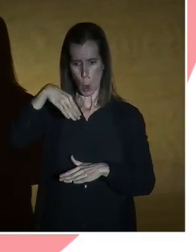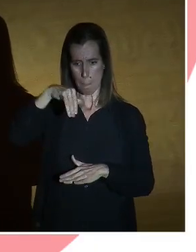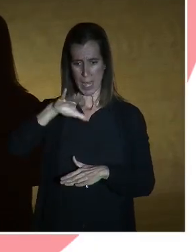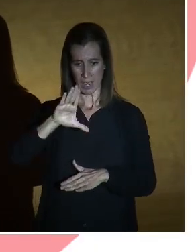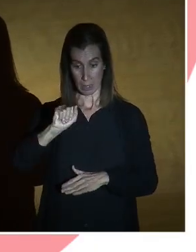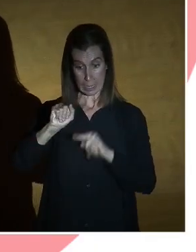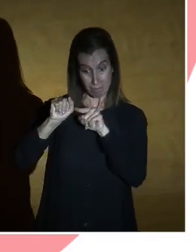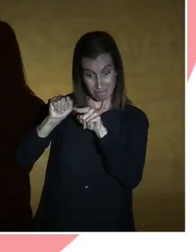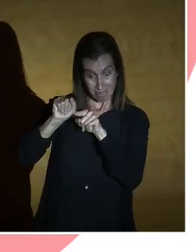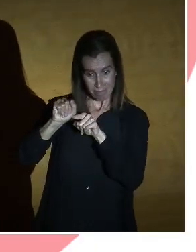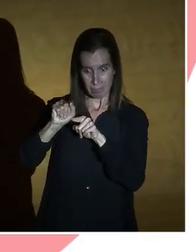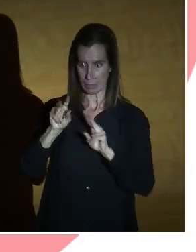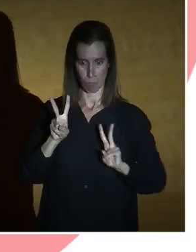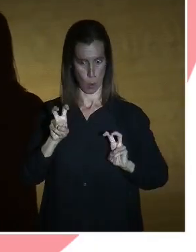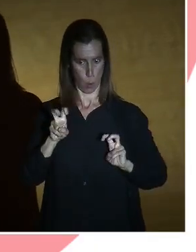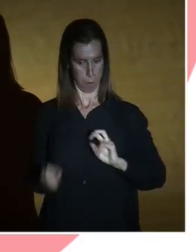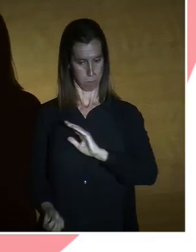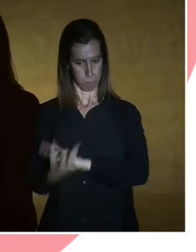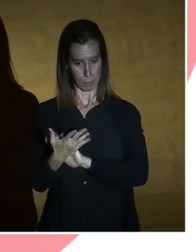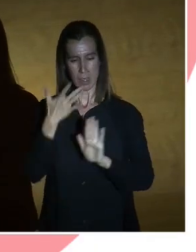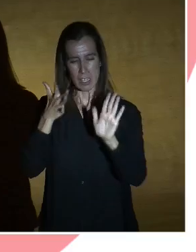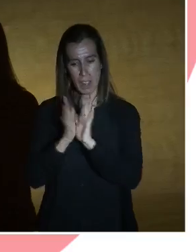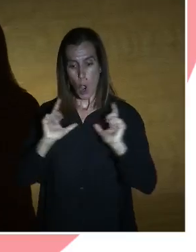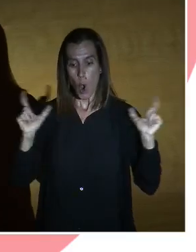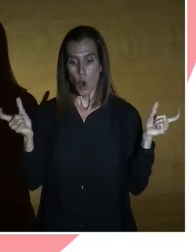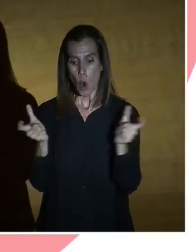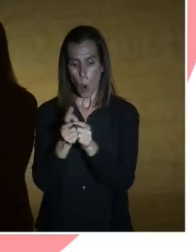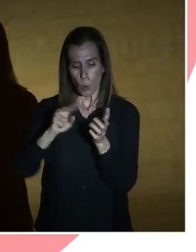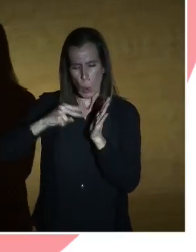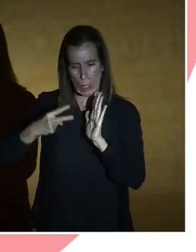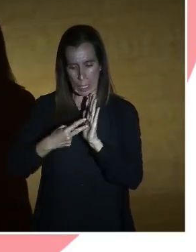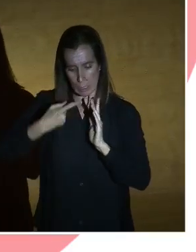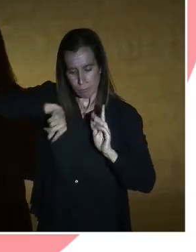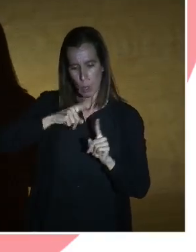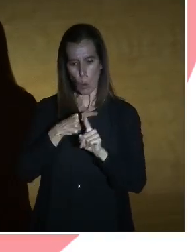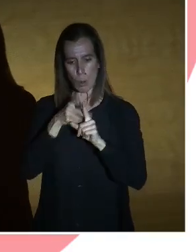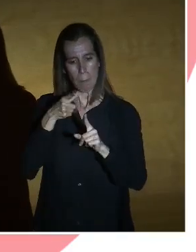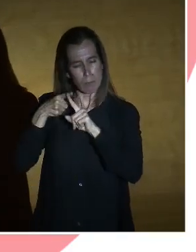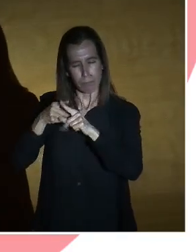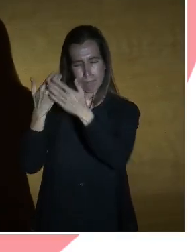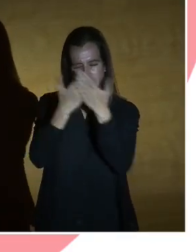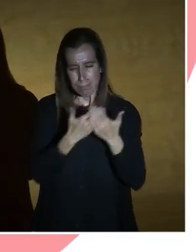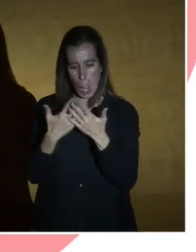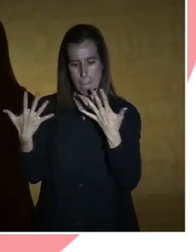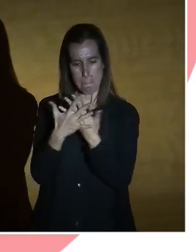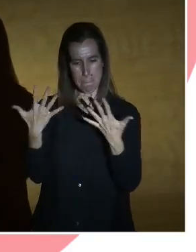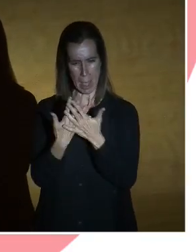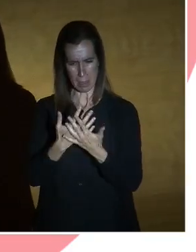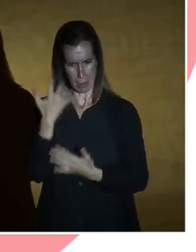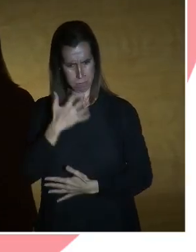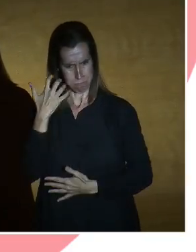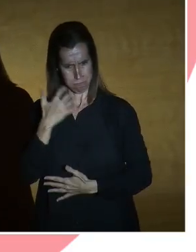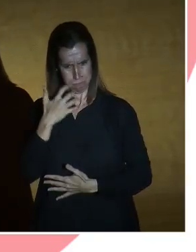una palabra relativamente nueva, son un conjunto de técnicas que utilizamos para estudiar mezclas complejas